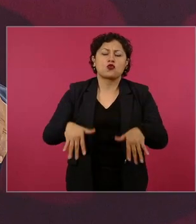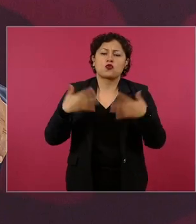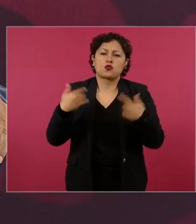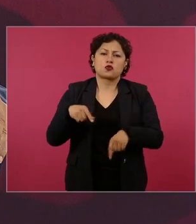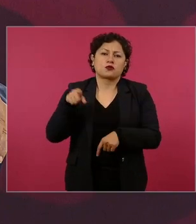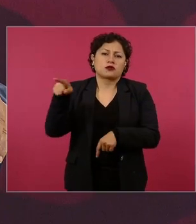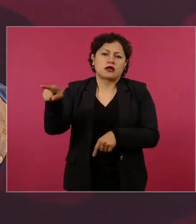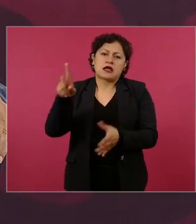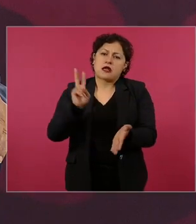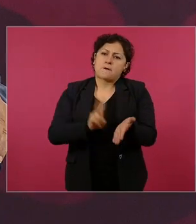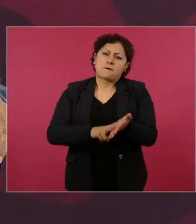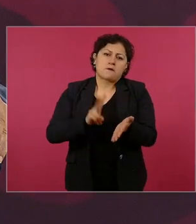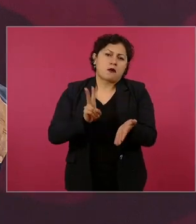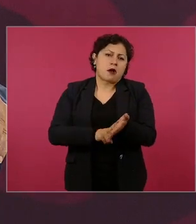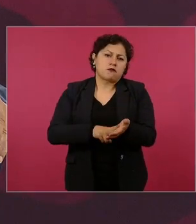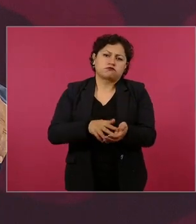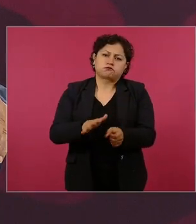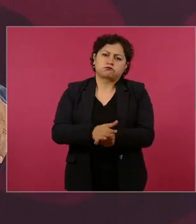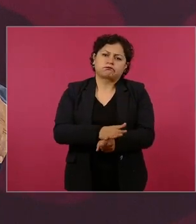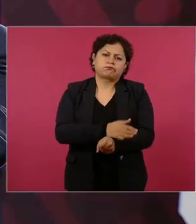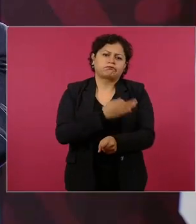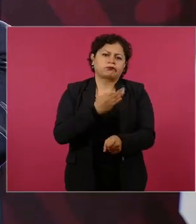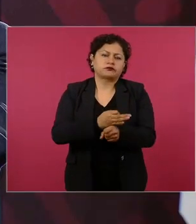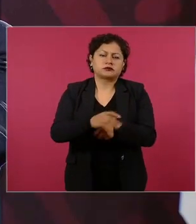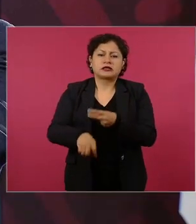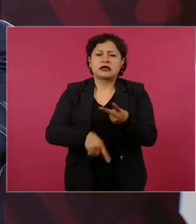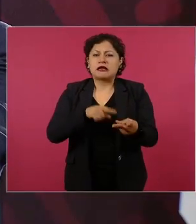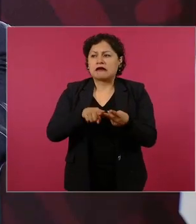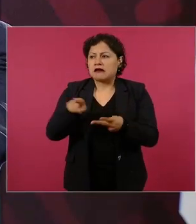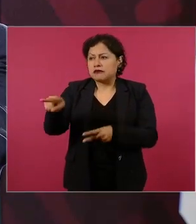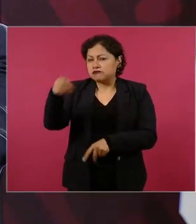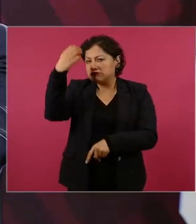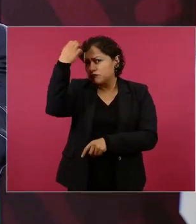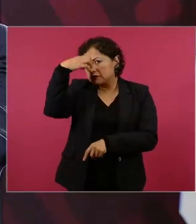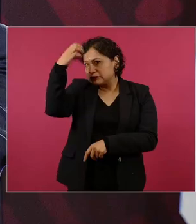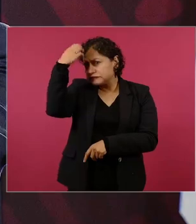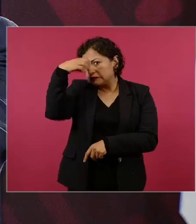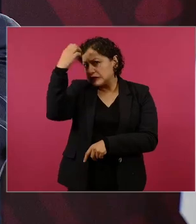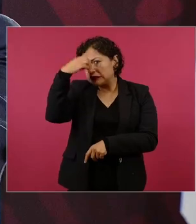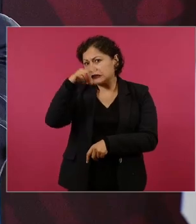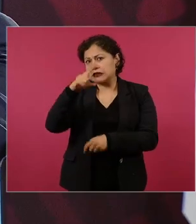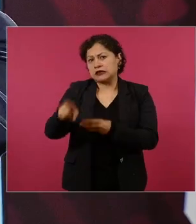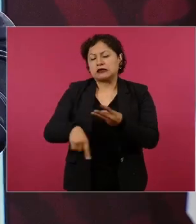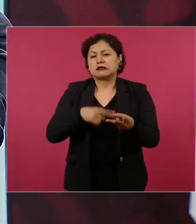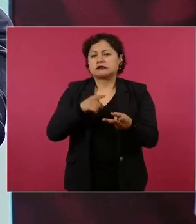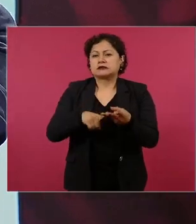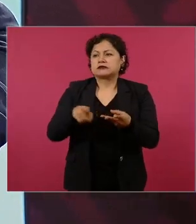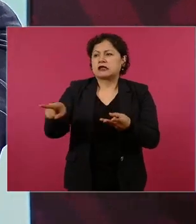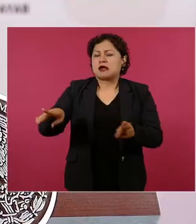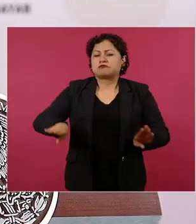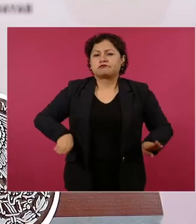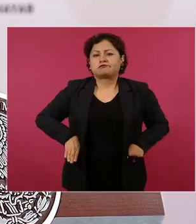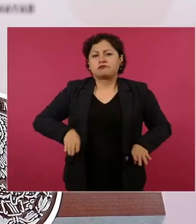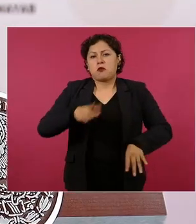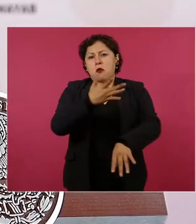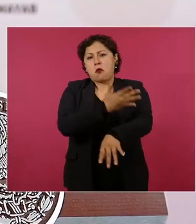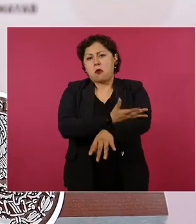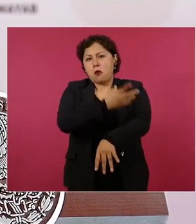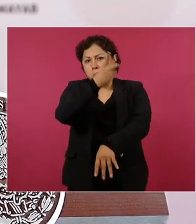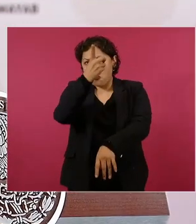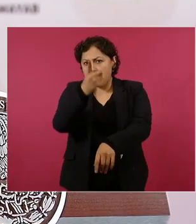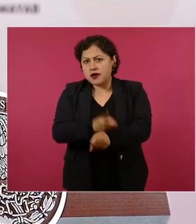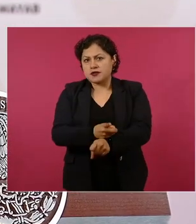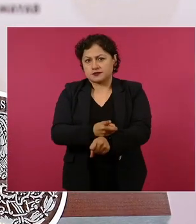de experiencia, una mujer honesta, por primera vez en la historia de nuestro